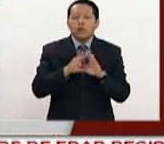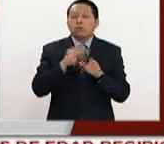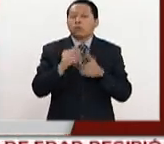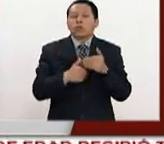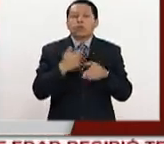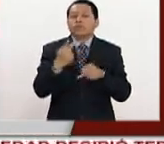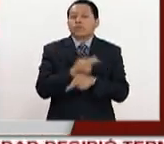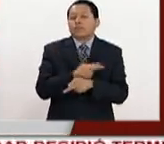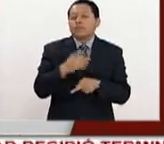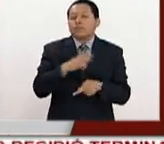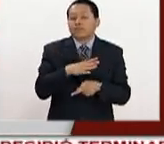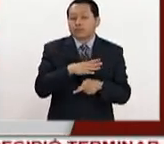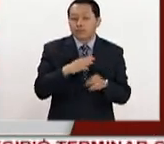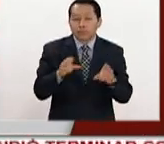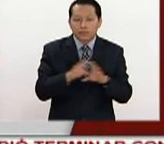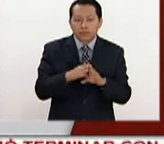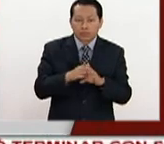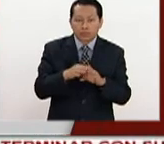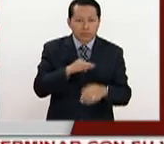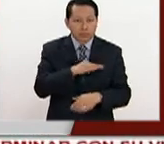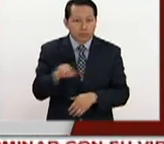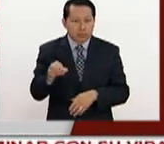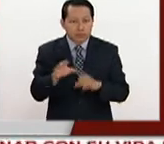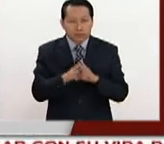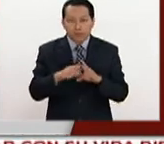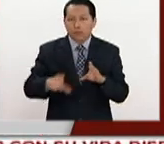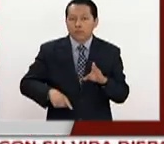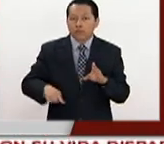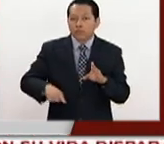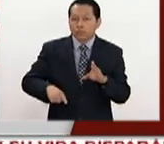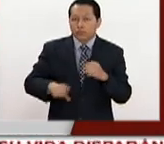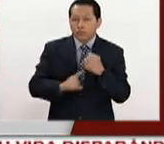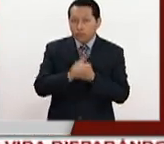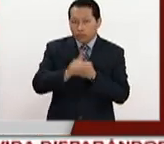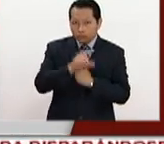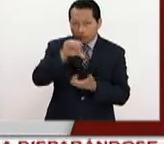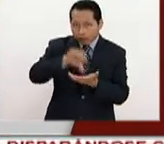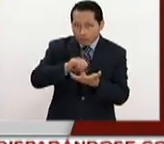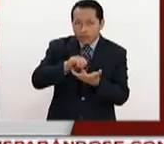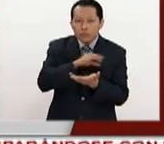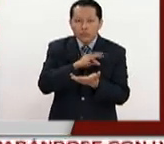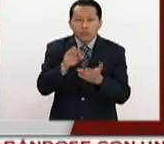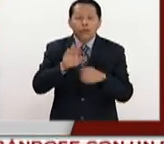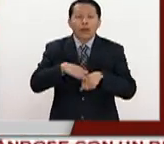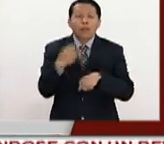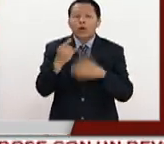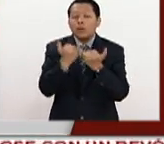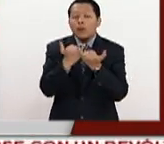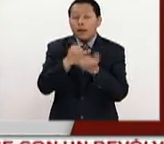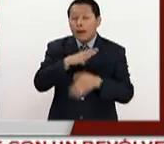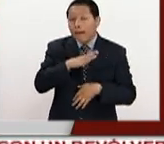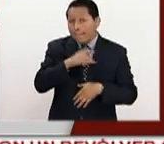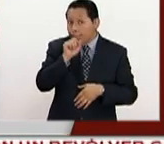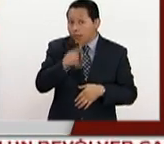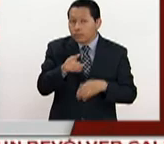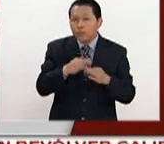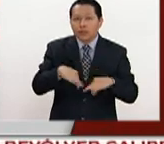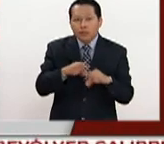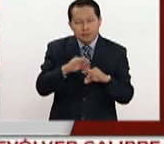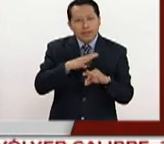tener una desestabilización en el gobierno iraní, sobre todo porque también tiene